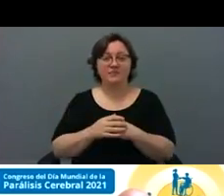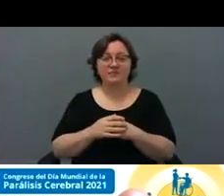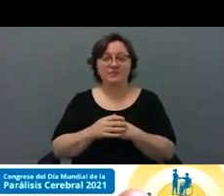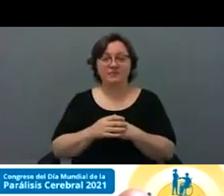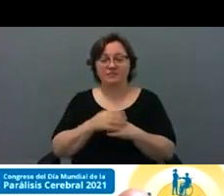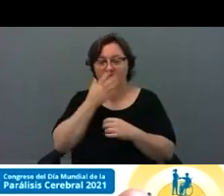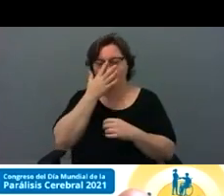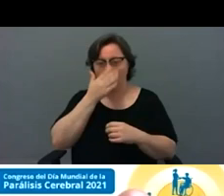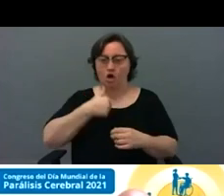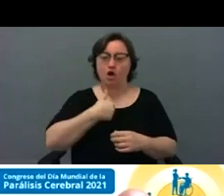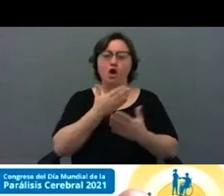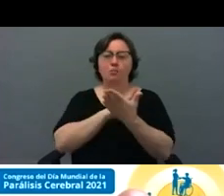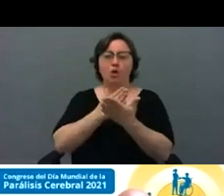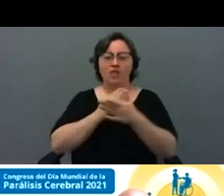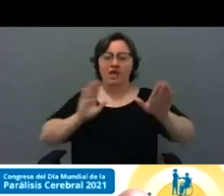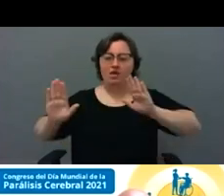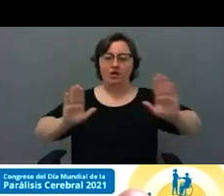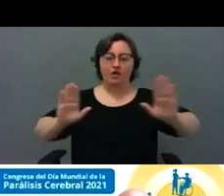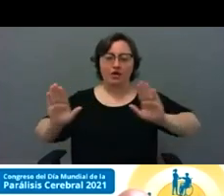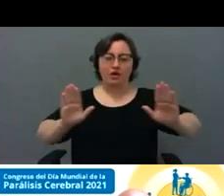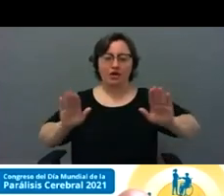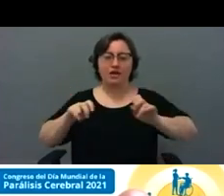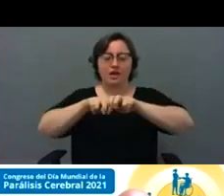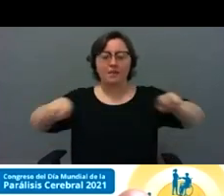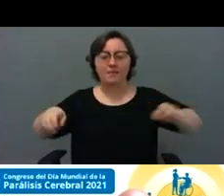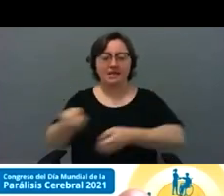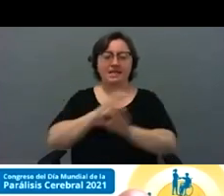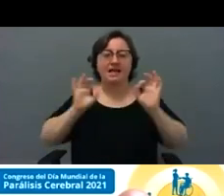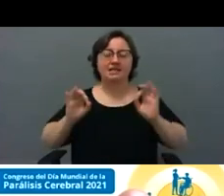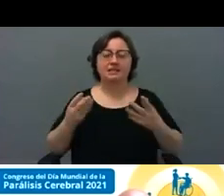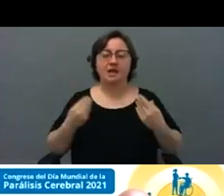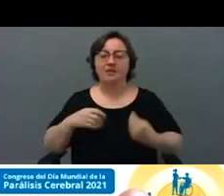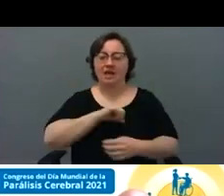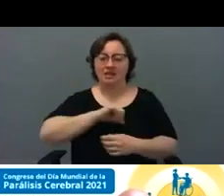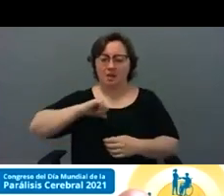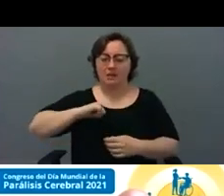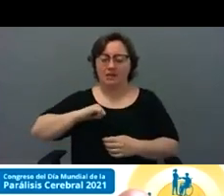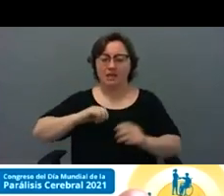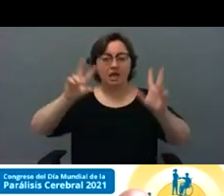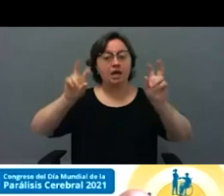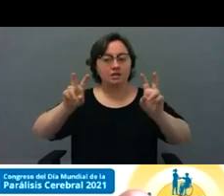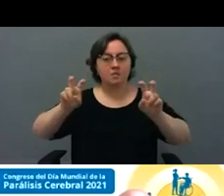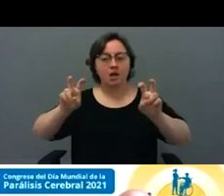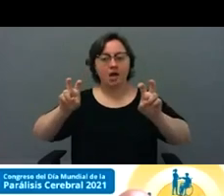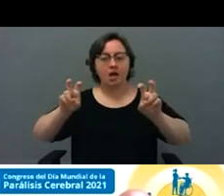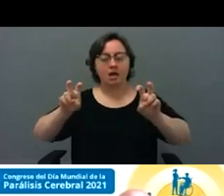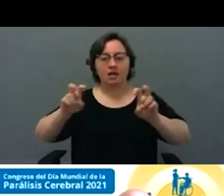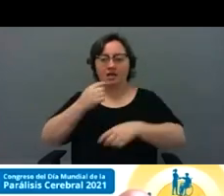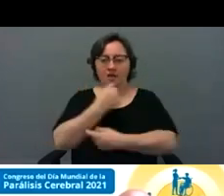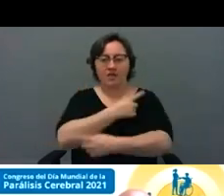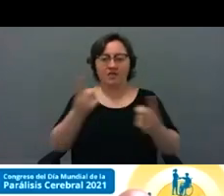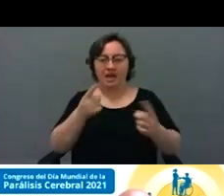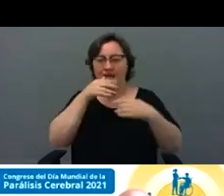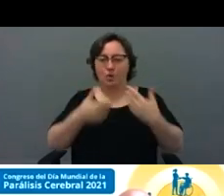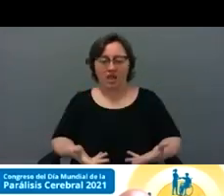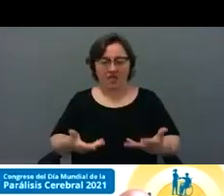de moderar esta mesa dedicada a la vida independiente, una temática que, como decía, no solo es de actualidad,